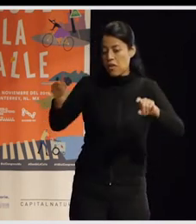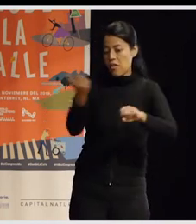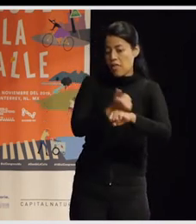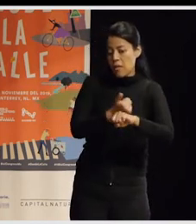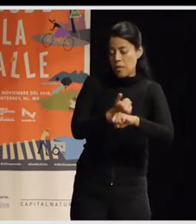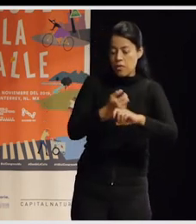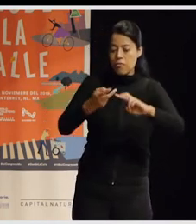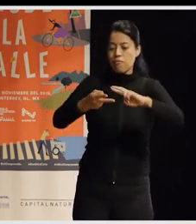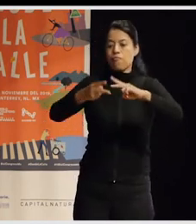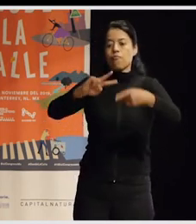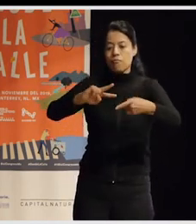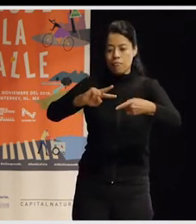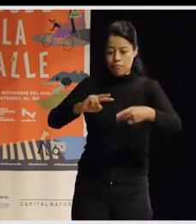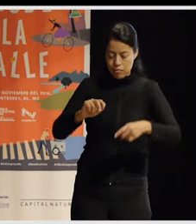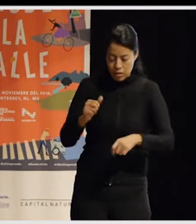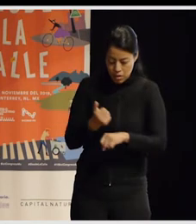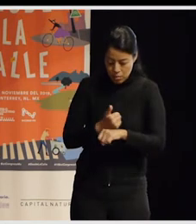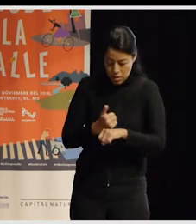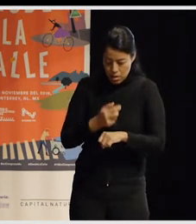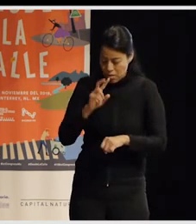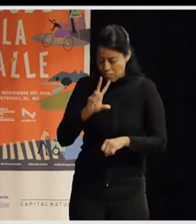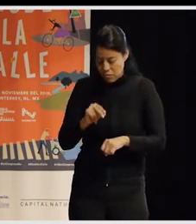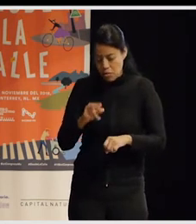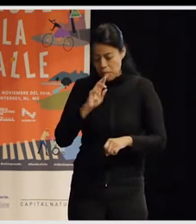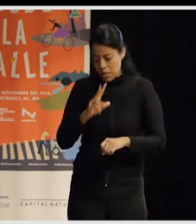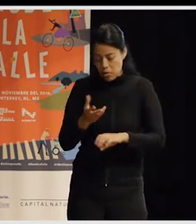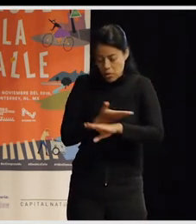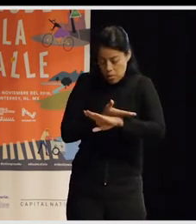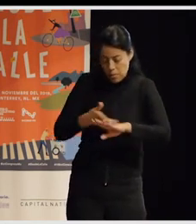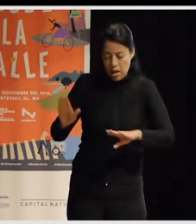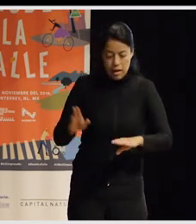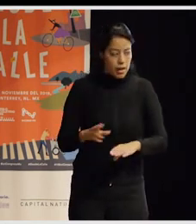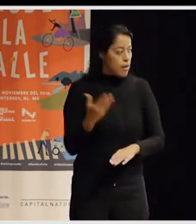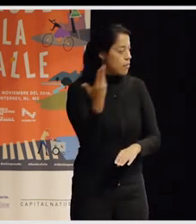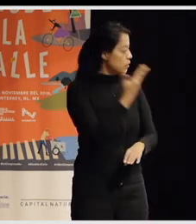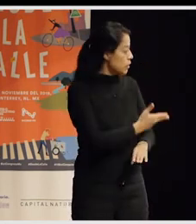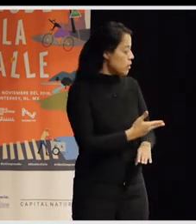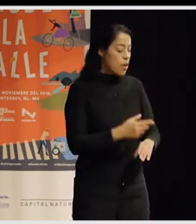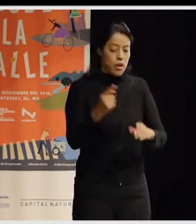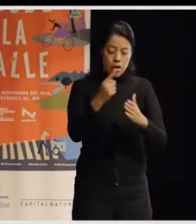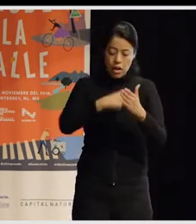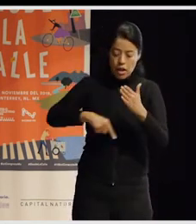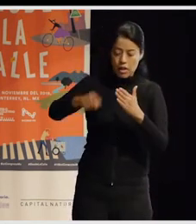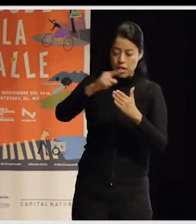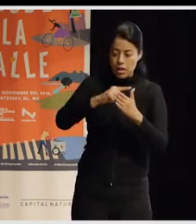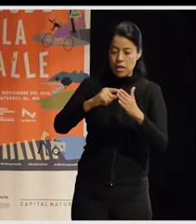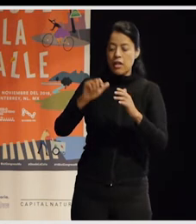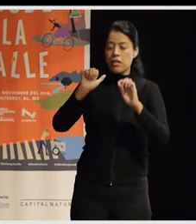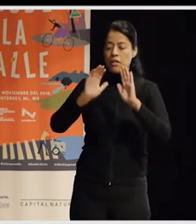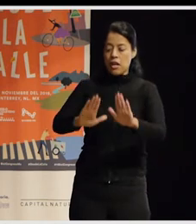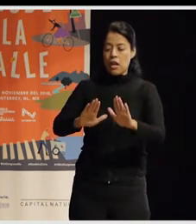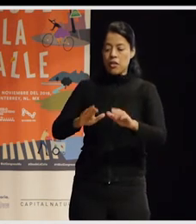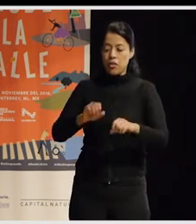fuerte con el pavimento después pintamos las líneas de alto y la caja vice moto que les da